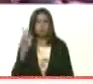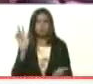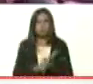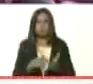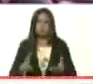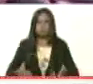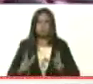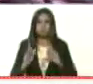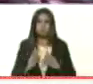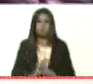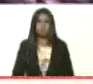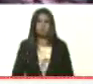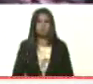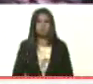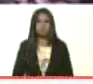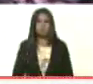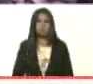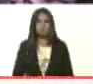¡Cúmplase!